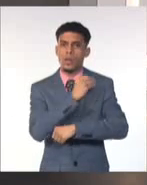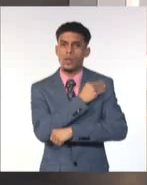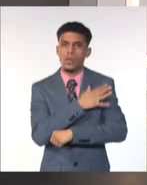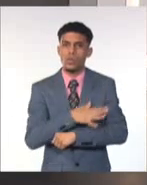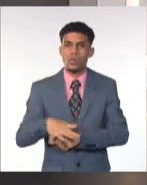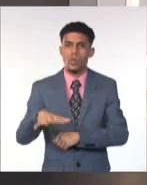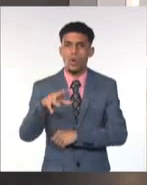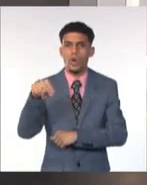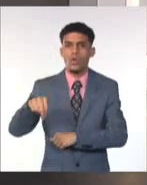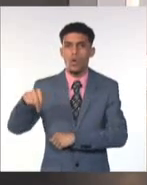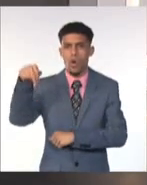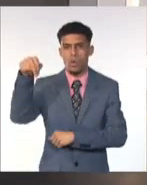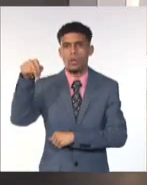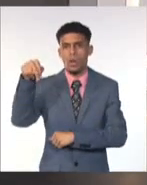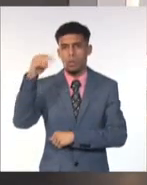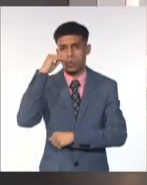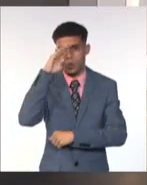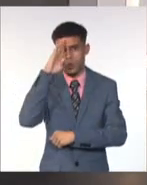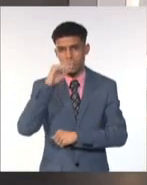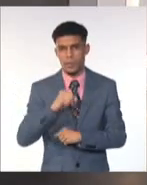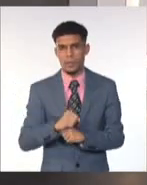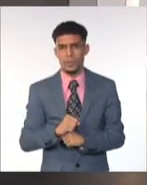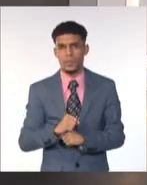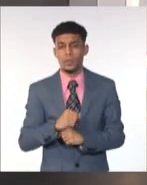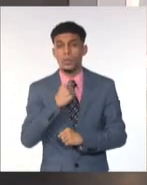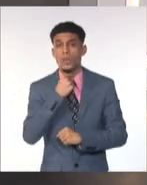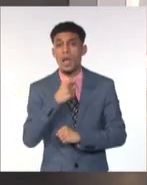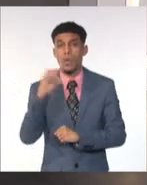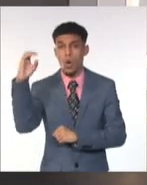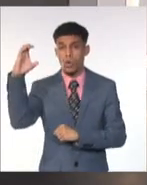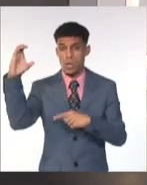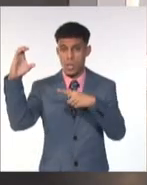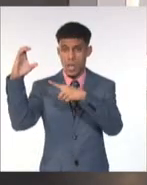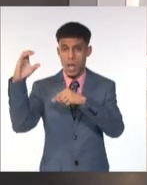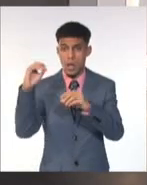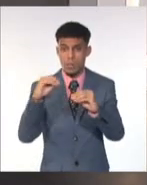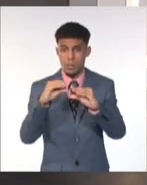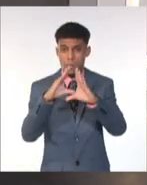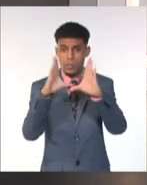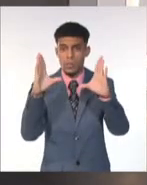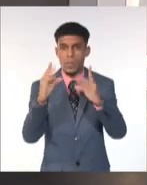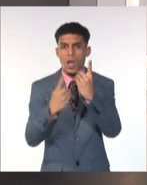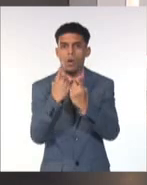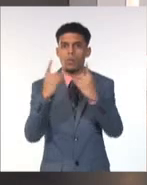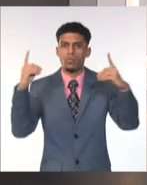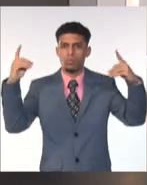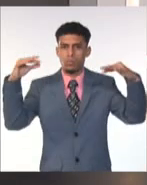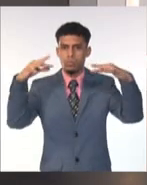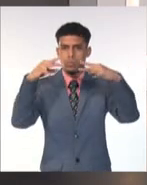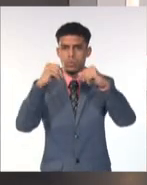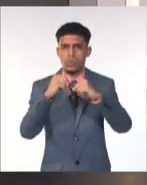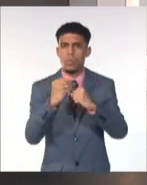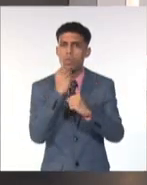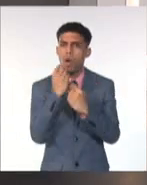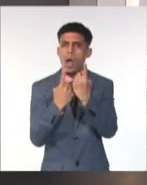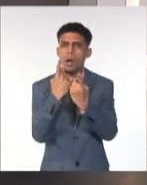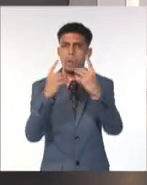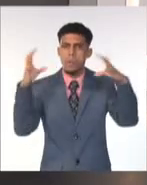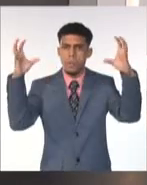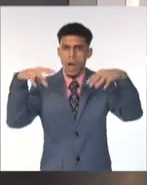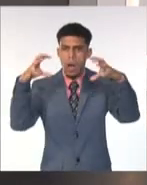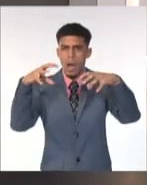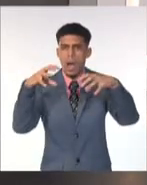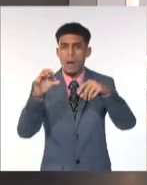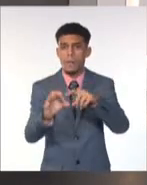costa norte de gran parte del país. En el caso de la parte occidental tendremos desde el amanecer predominio de nublados, la posibilidad de algún chubasco aislado en Isla